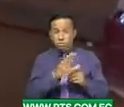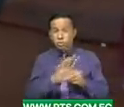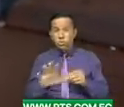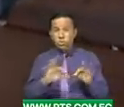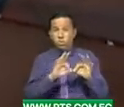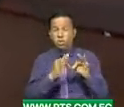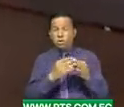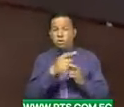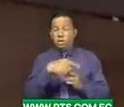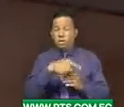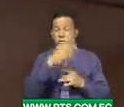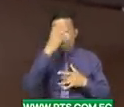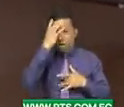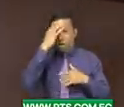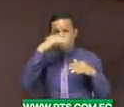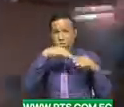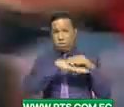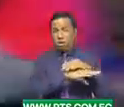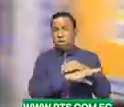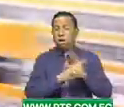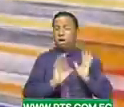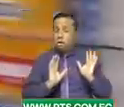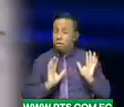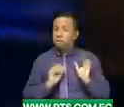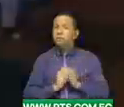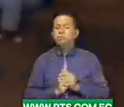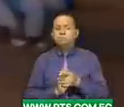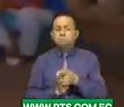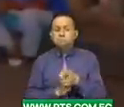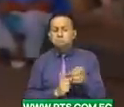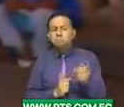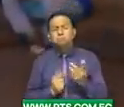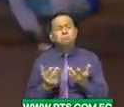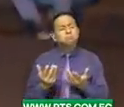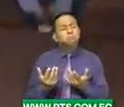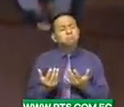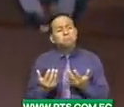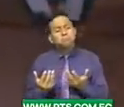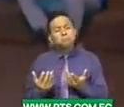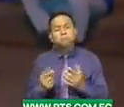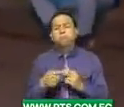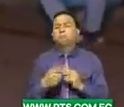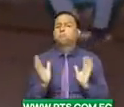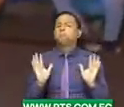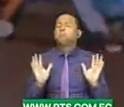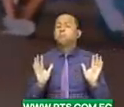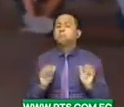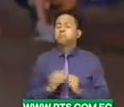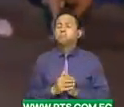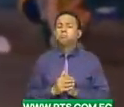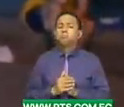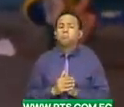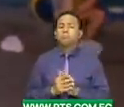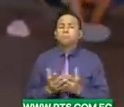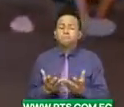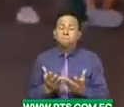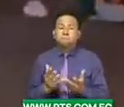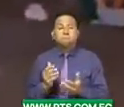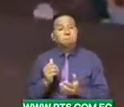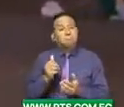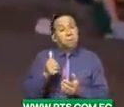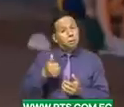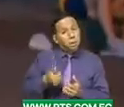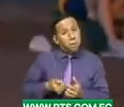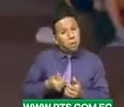ciudadanos que están aquí hospitalizados que están realizando la respectiva espera de aquí hasta mañana